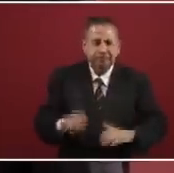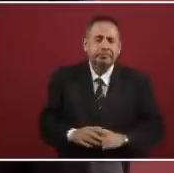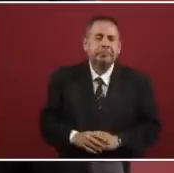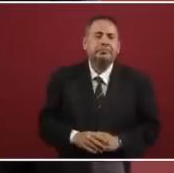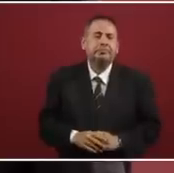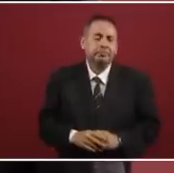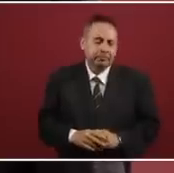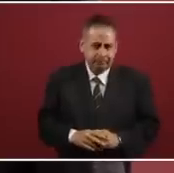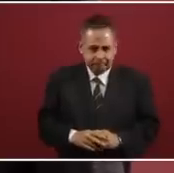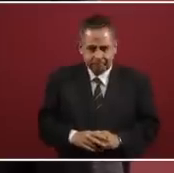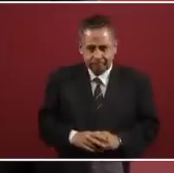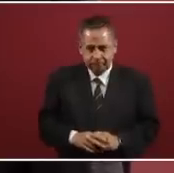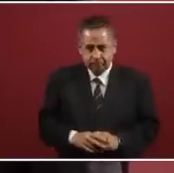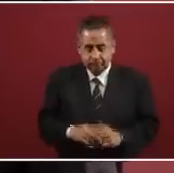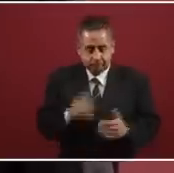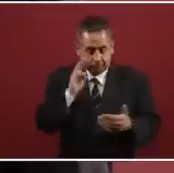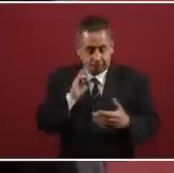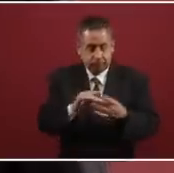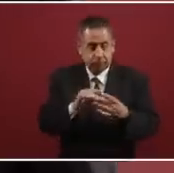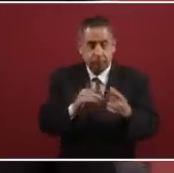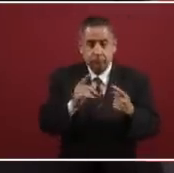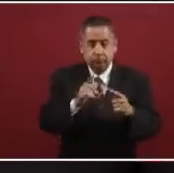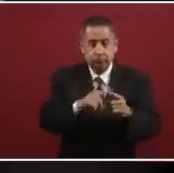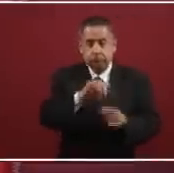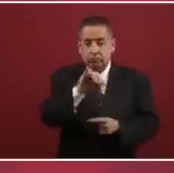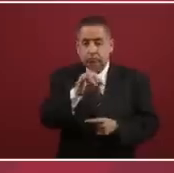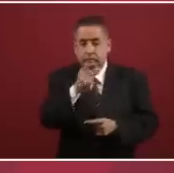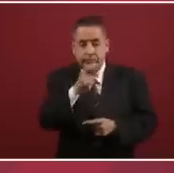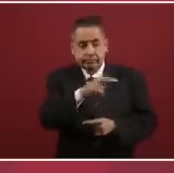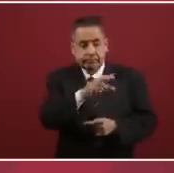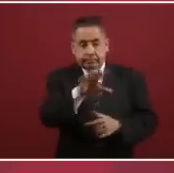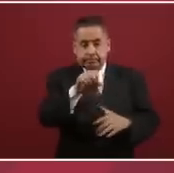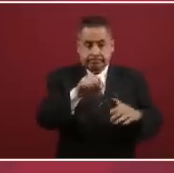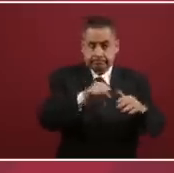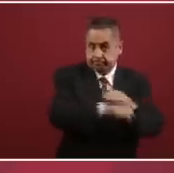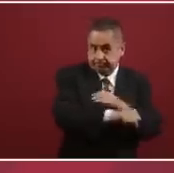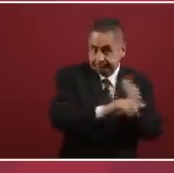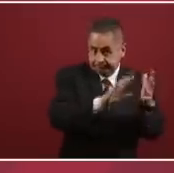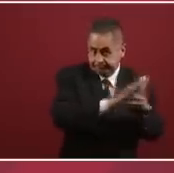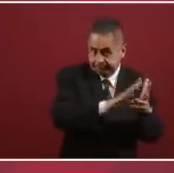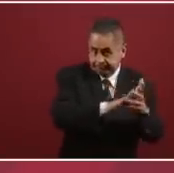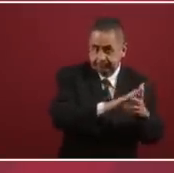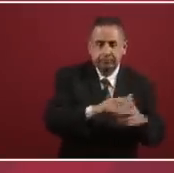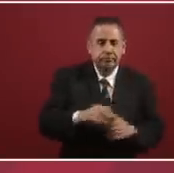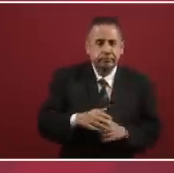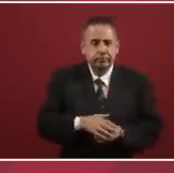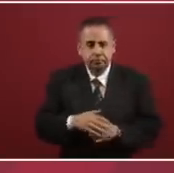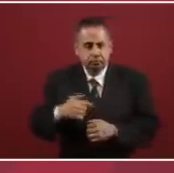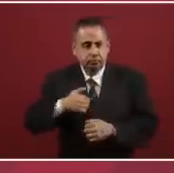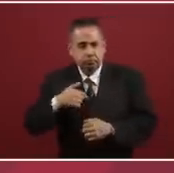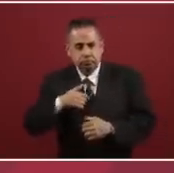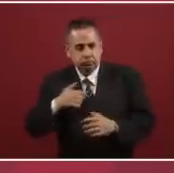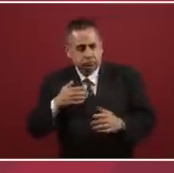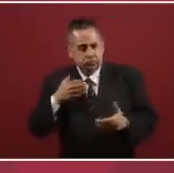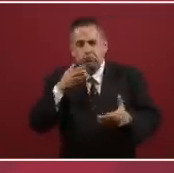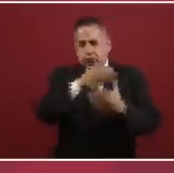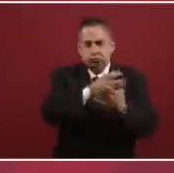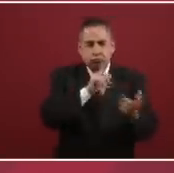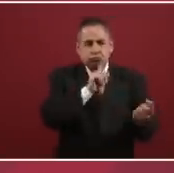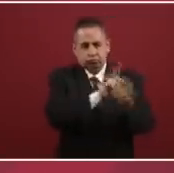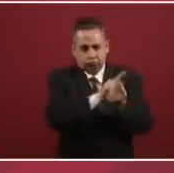Y cuando meten a la cárcel a Joaquín Hernández Galicia, lo fui a ver a la cárcel.